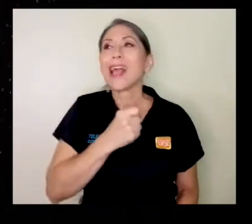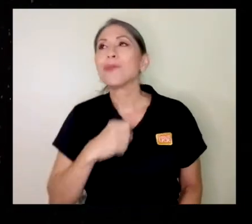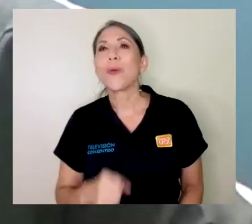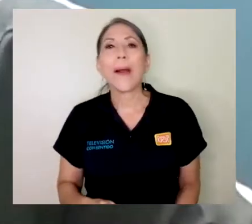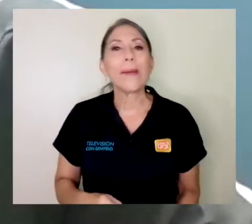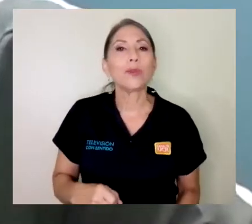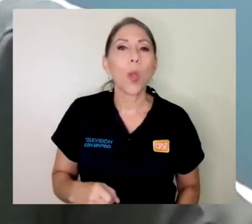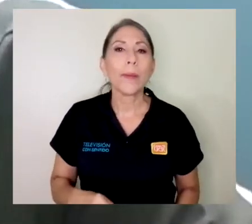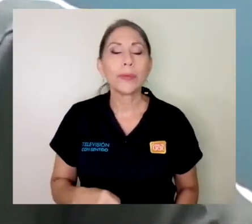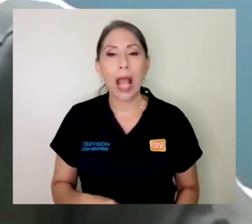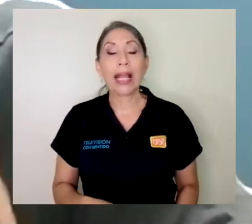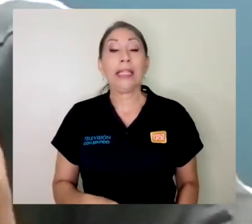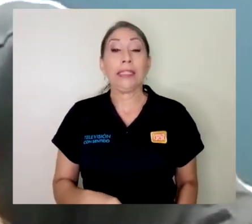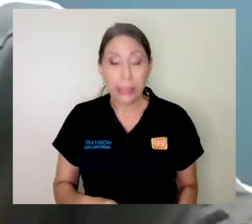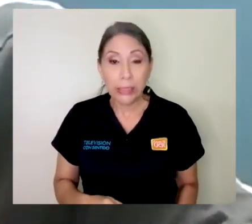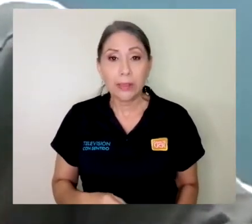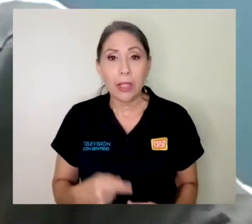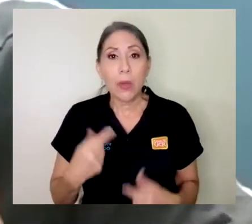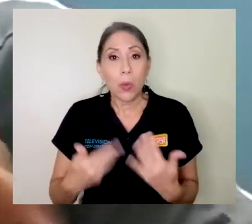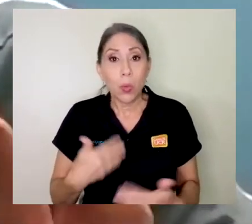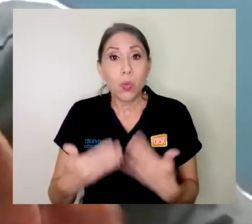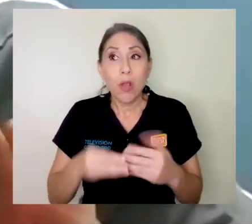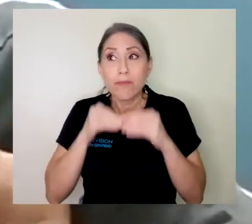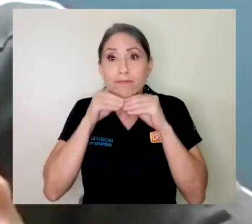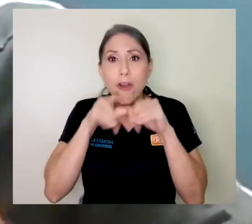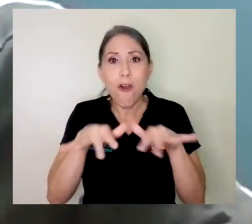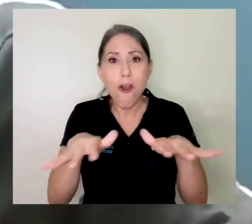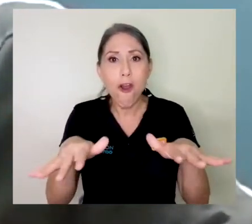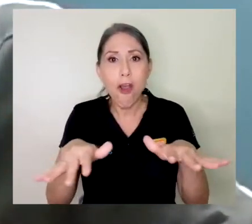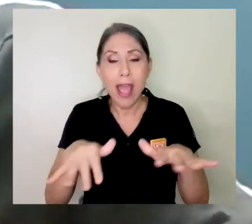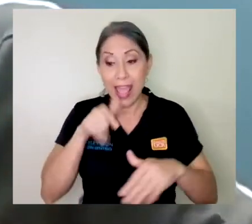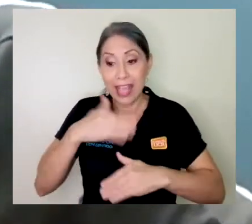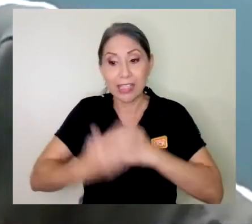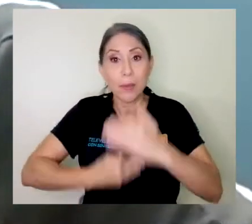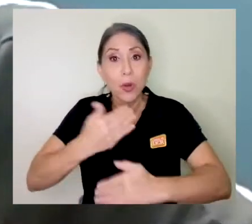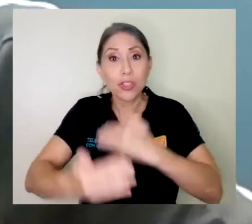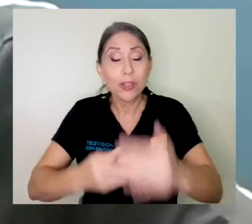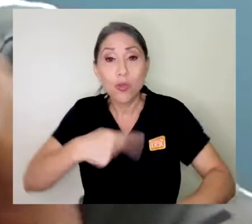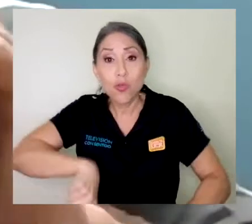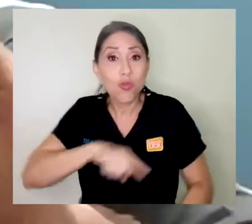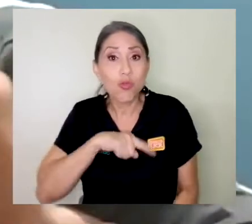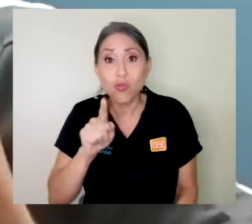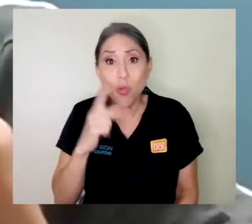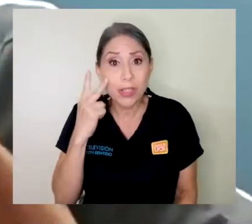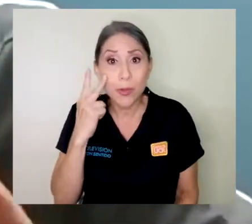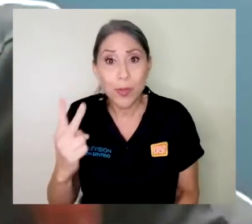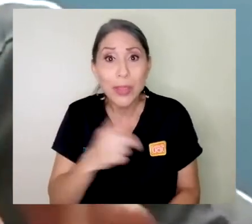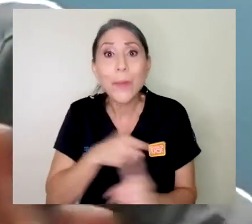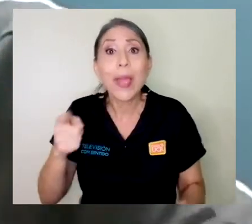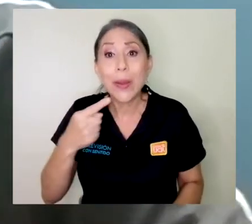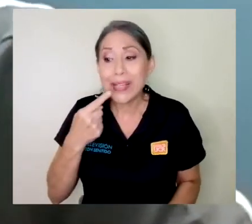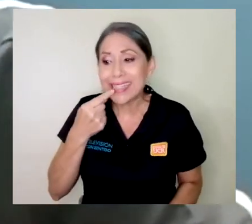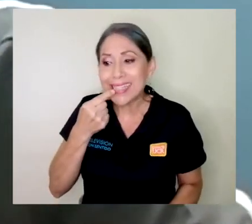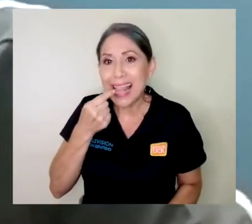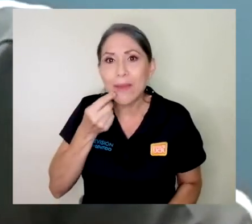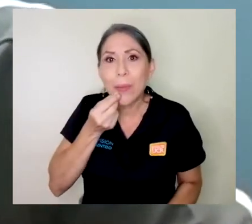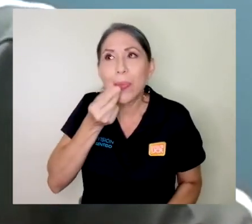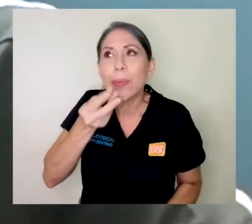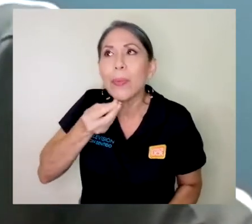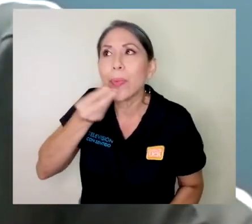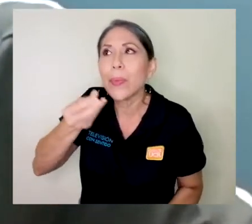¿verdad? Y entonces, en este proceso, a pesar de que nosotros no lo estamos viendo, estamos expulsando